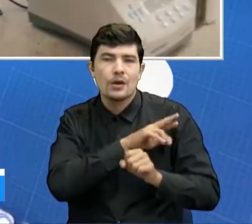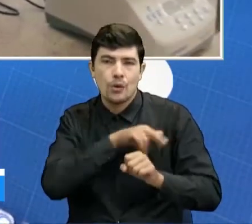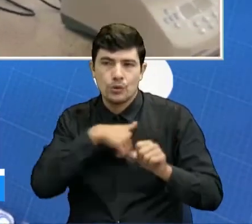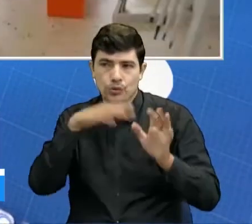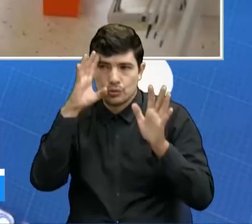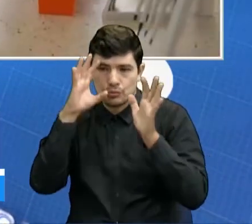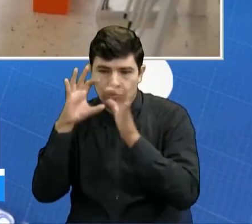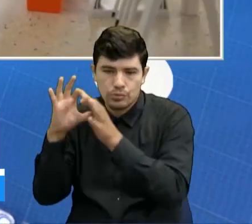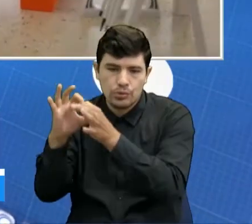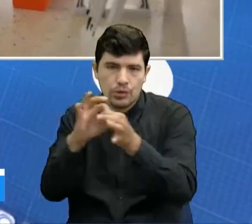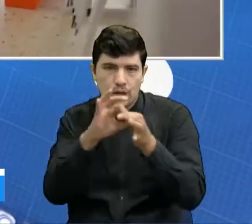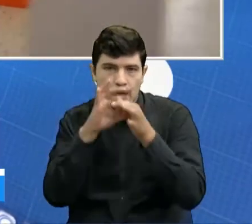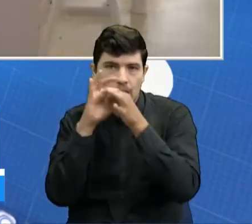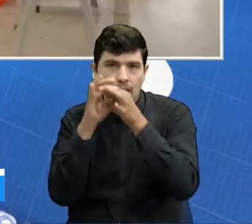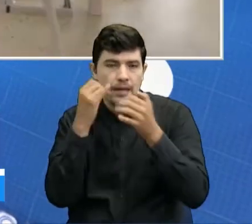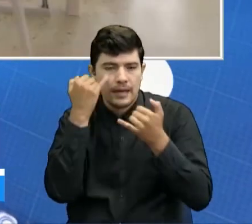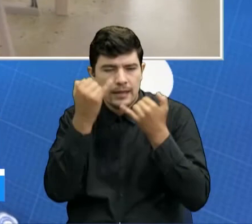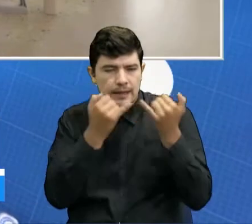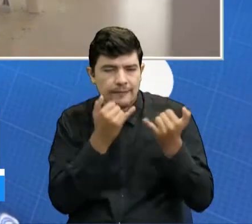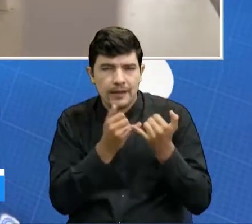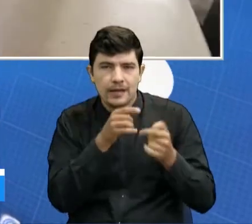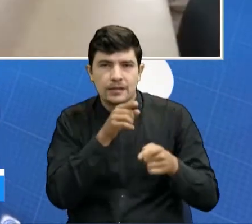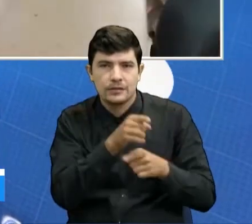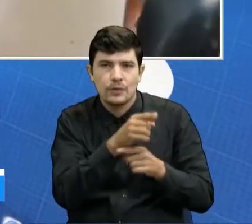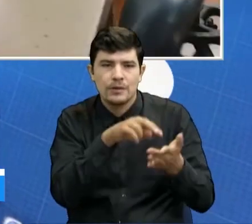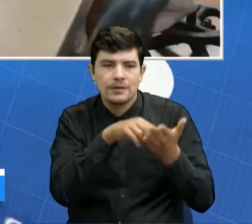la técnica del plasma de convalecientes.